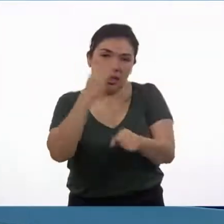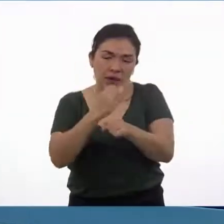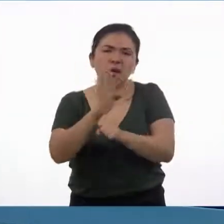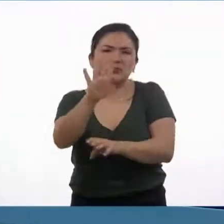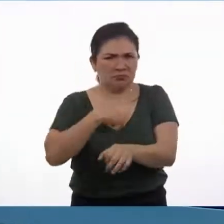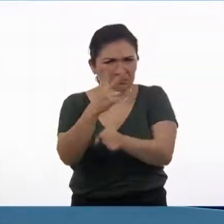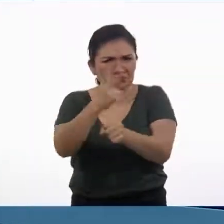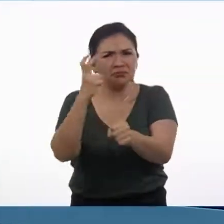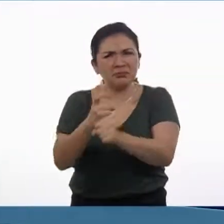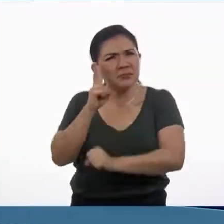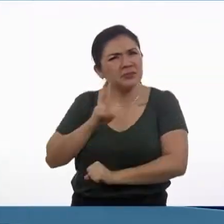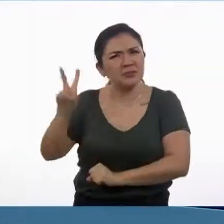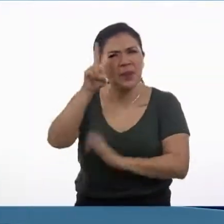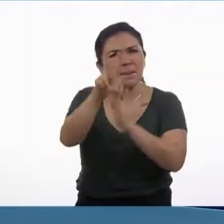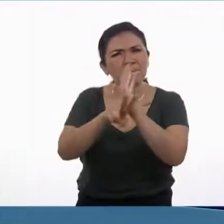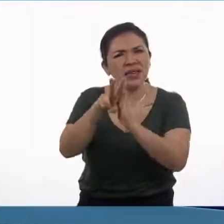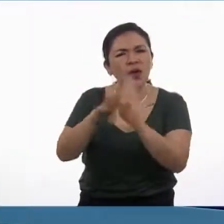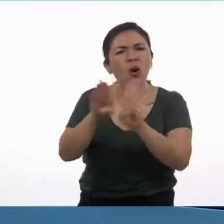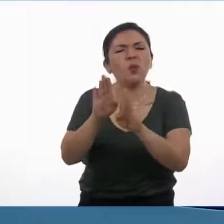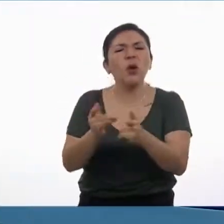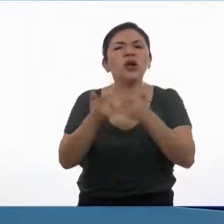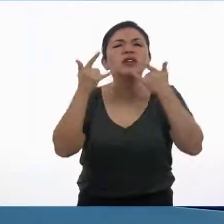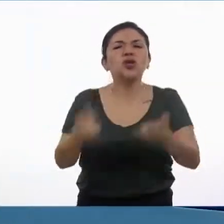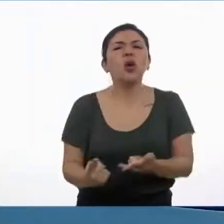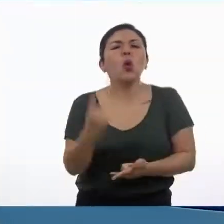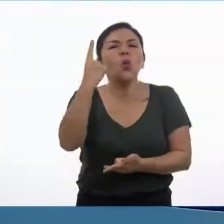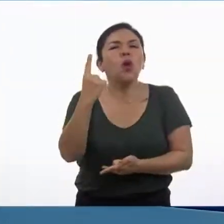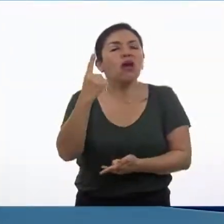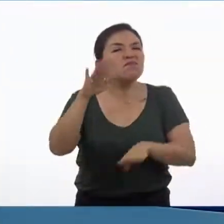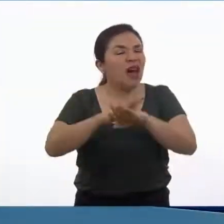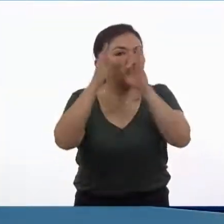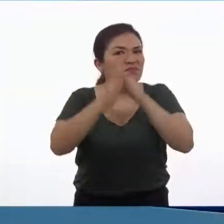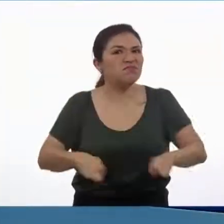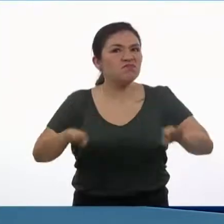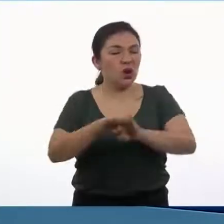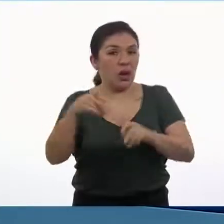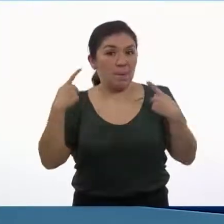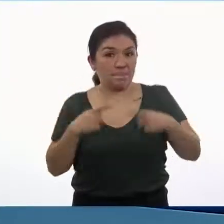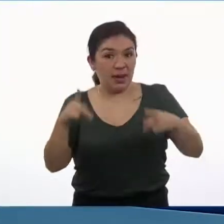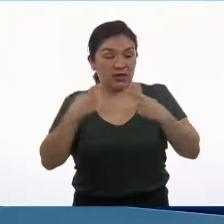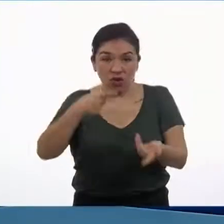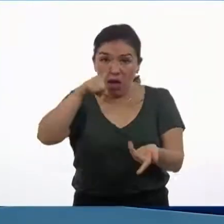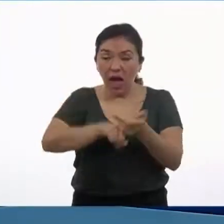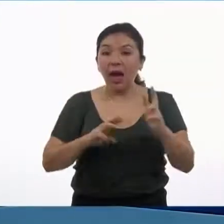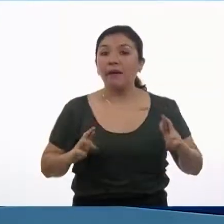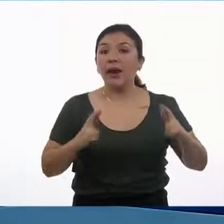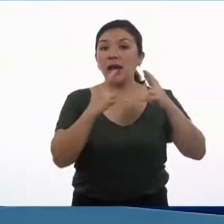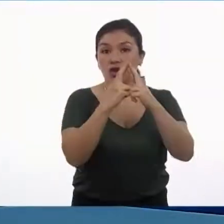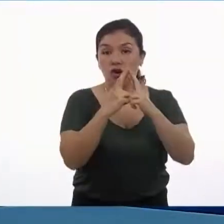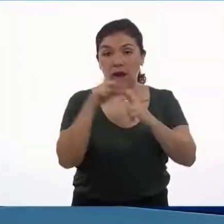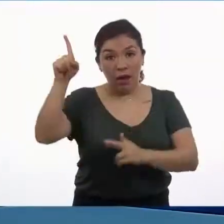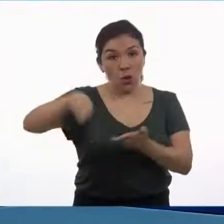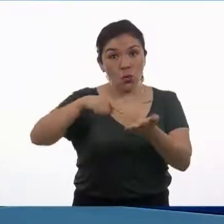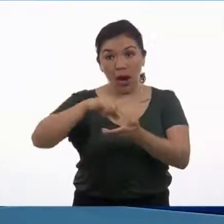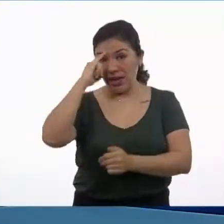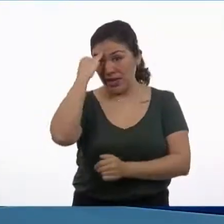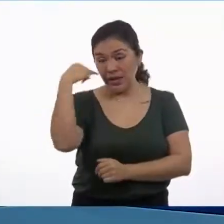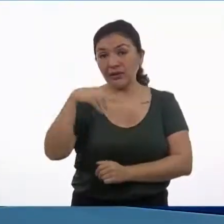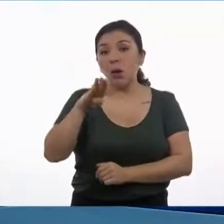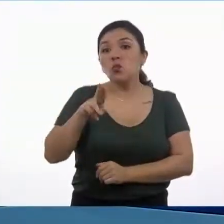invito a ver este video sobre la historia de una de las figuras más importantes dentro de las religiones en la India,